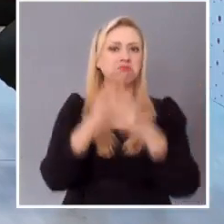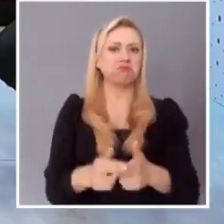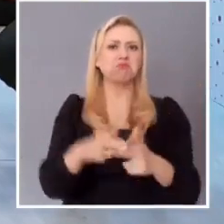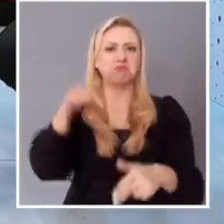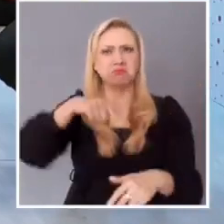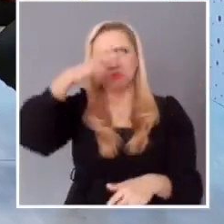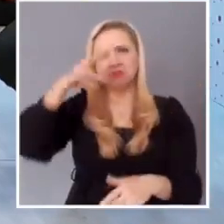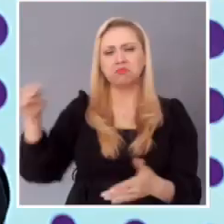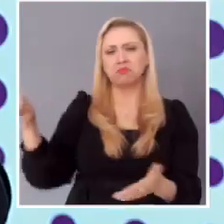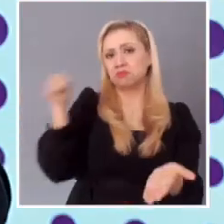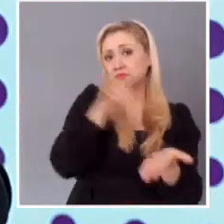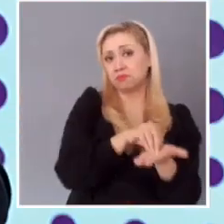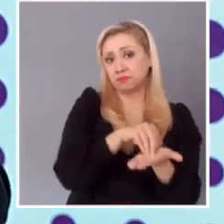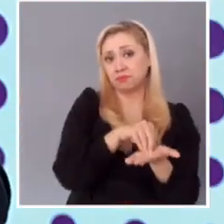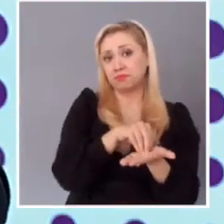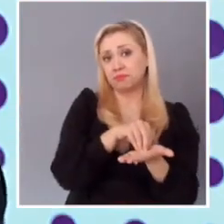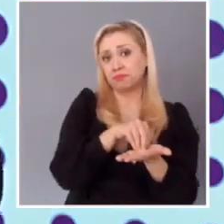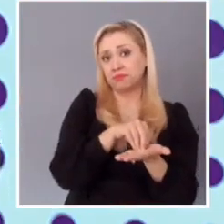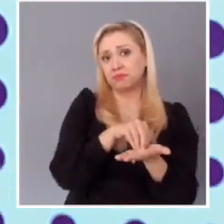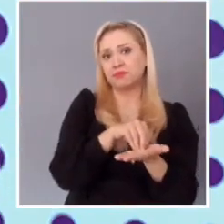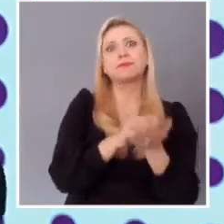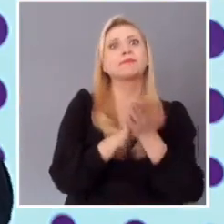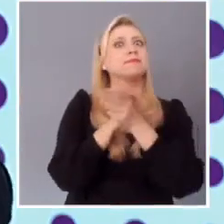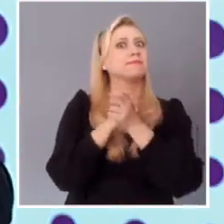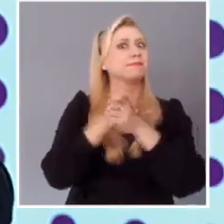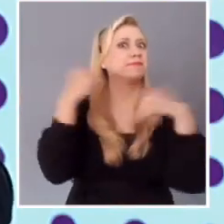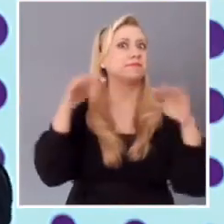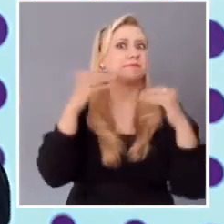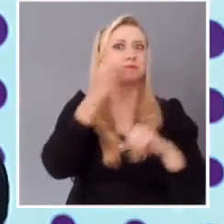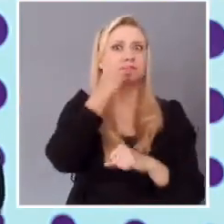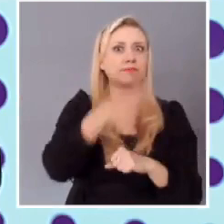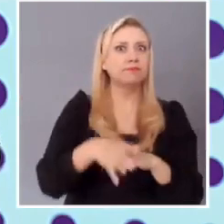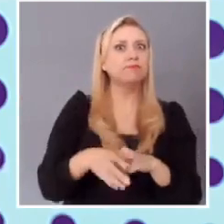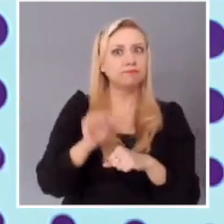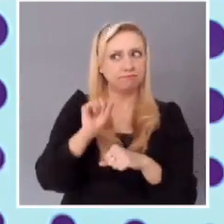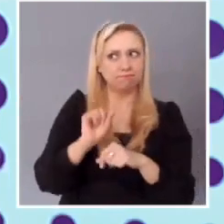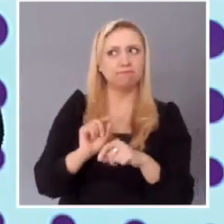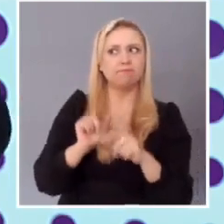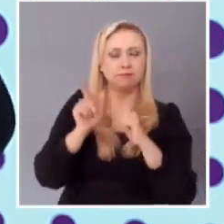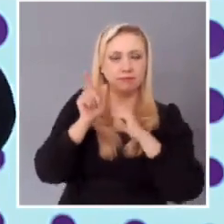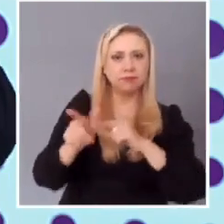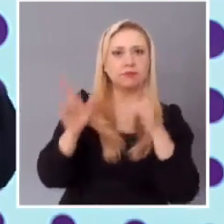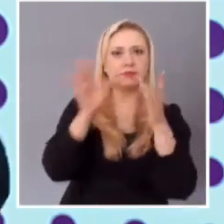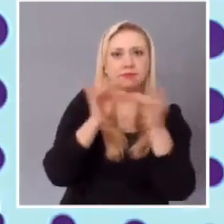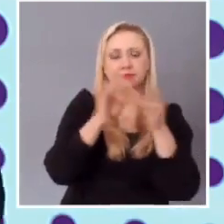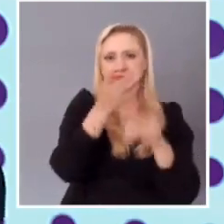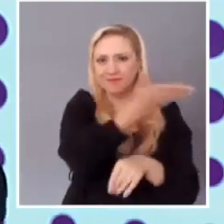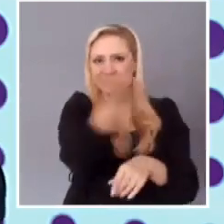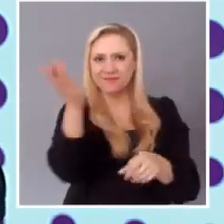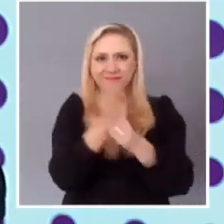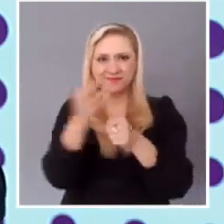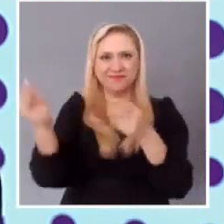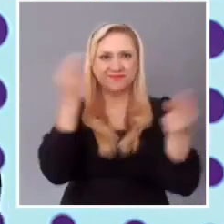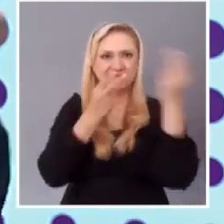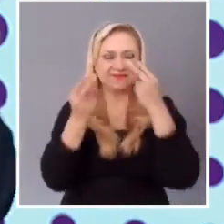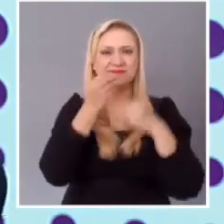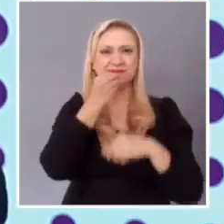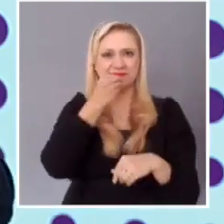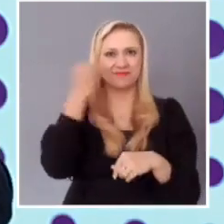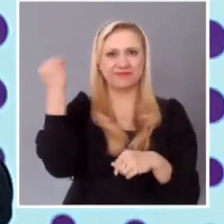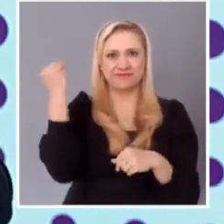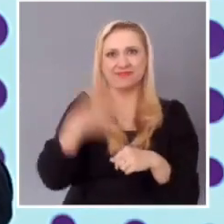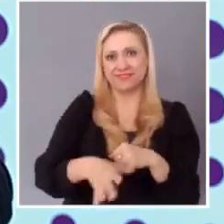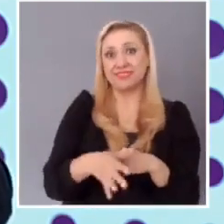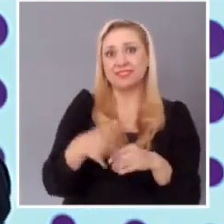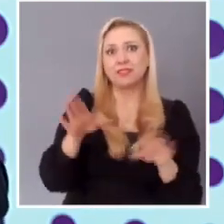Y bueno, sobre esto vamos a seguir platicando porque creo que es importante, digamos, que para quien nos escucha, pues señalemos dónde están esas buenas prácticas desde su punto de